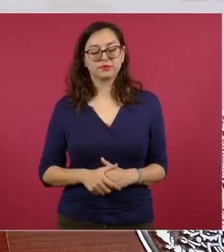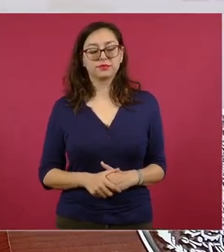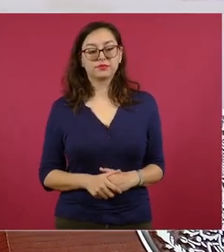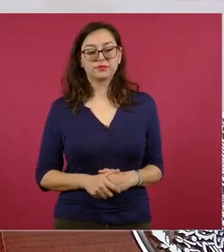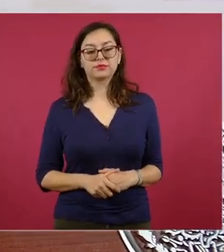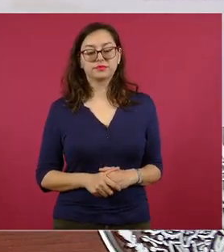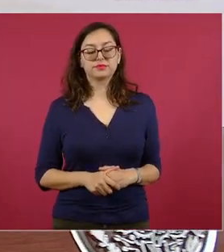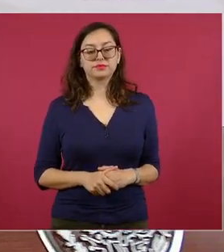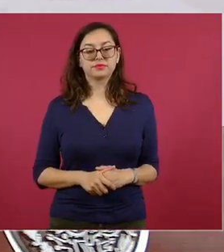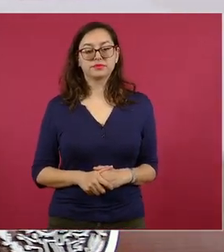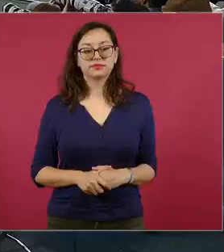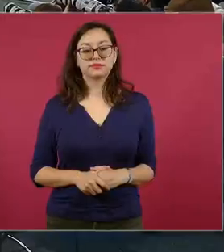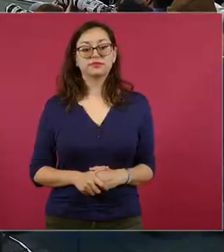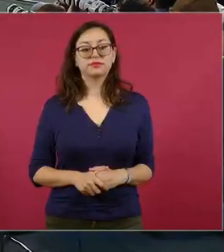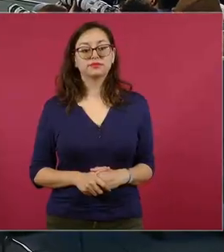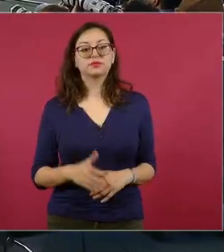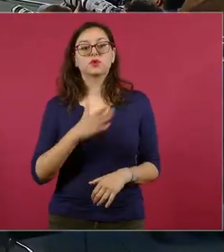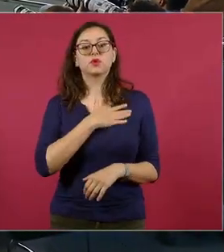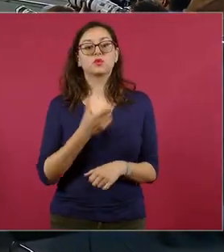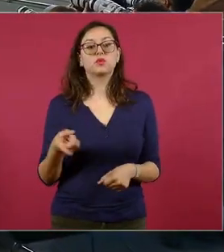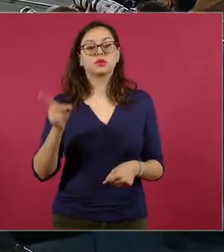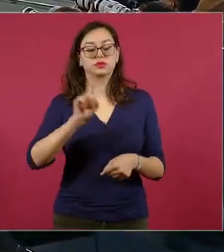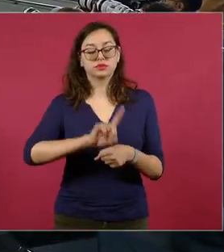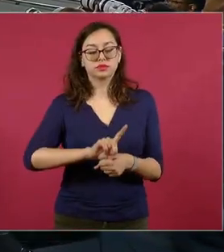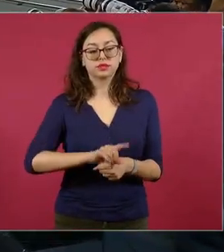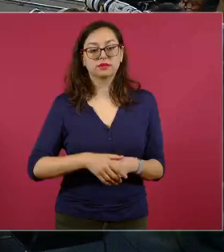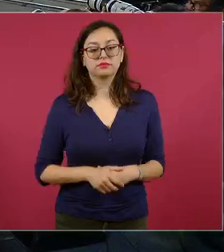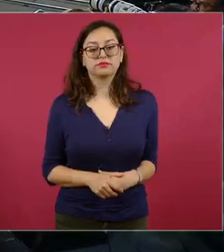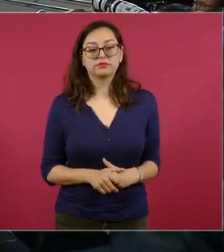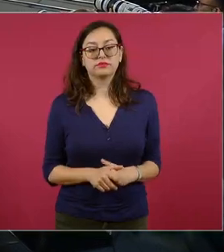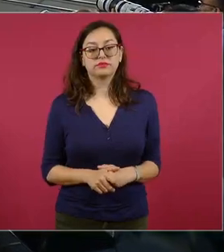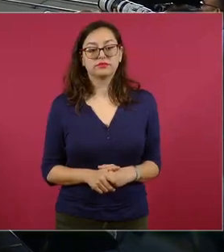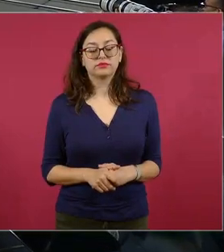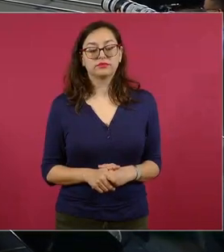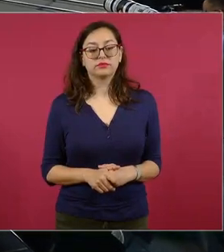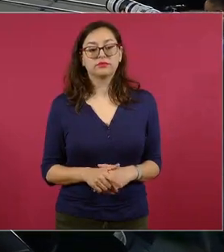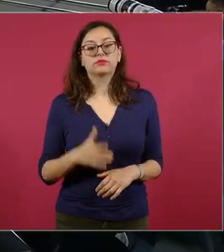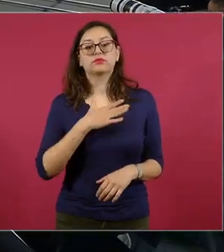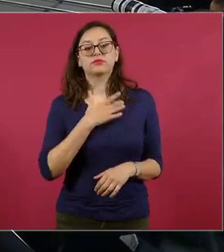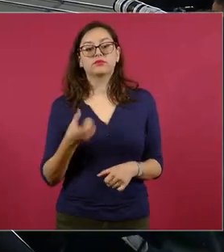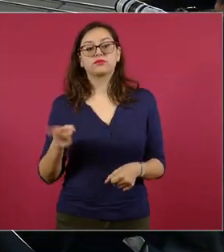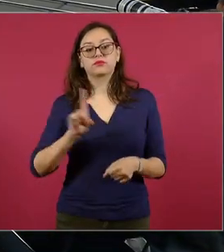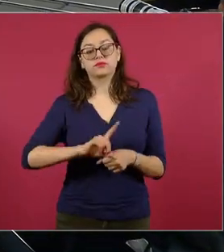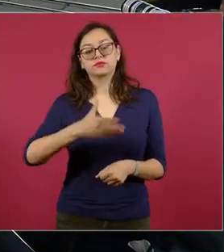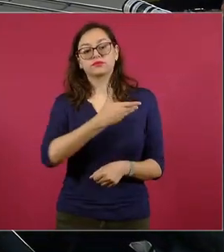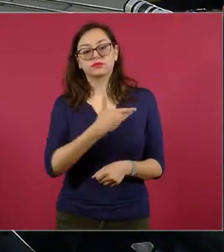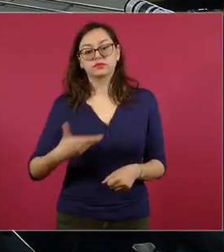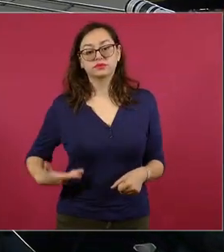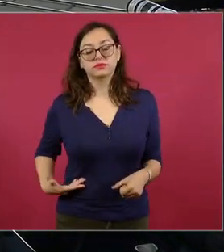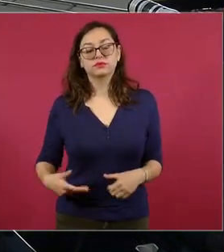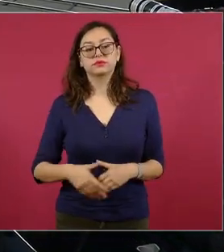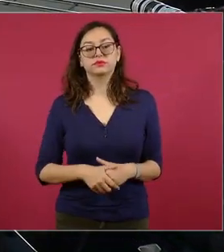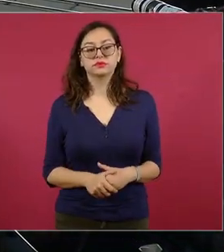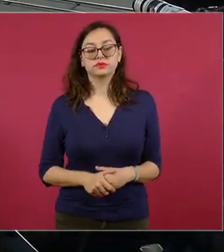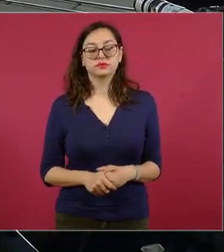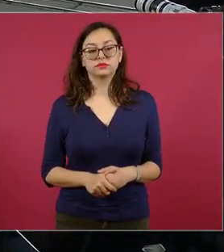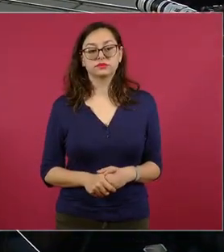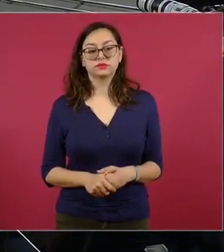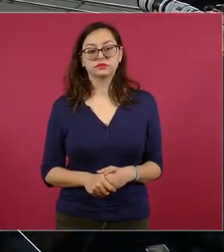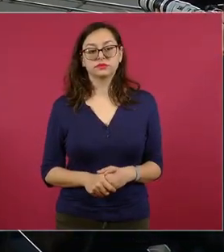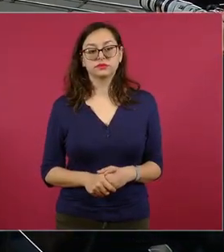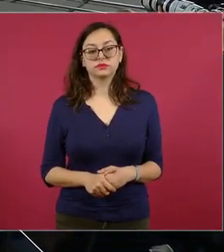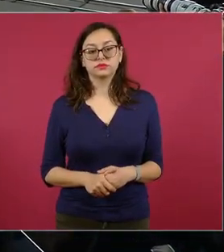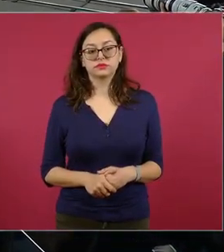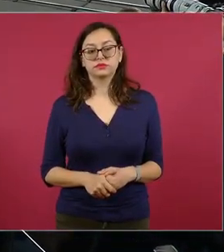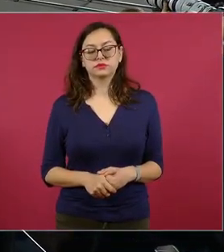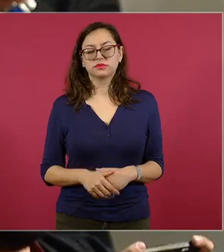aquí. Buenos días, estamos, señor presidente. Viviendo aquí. Buenos días, señor presidente. Liz. Buenos días, Amir